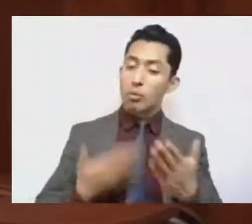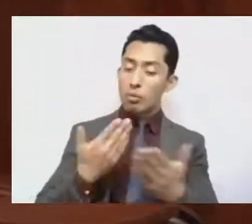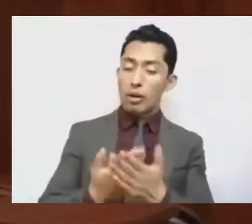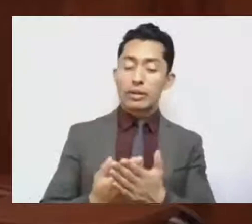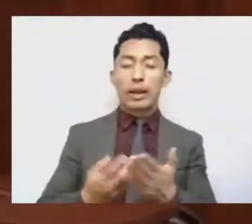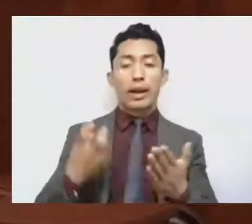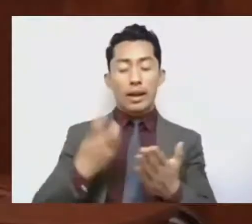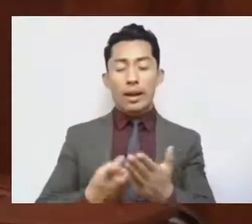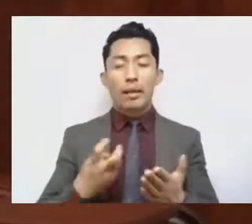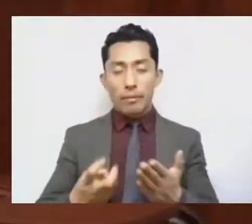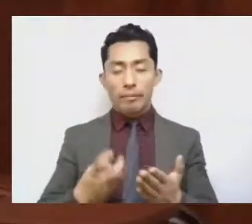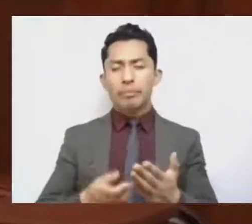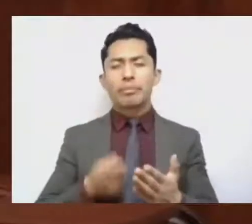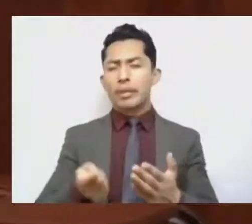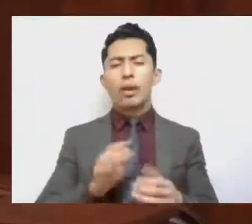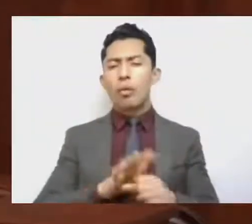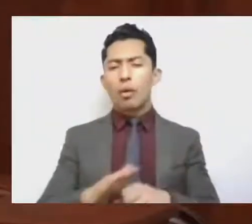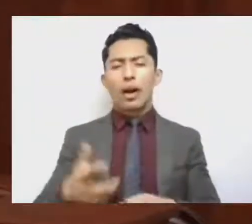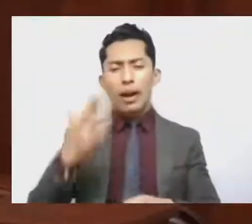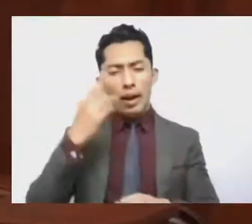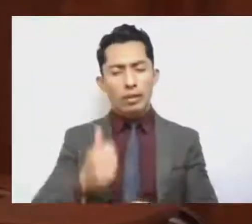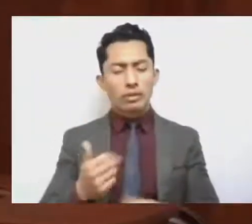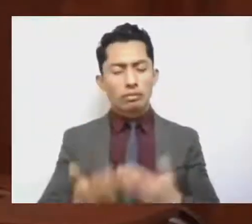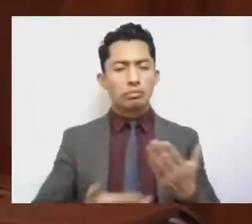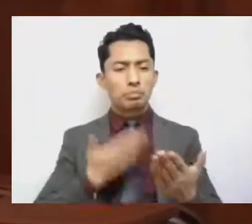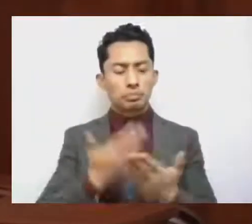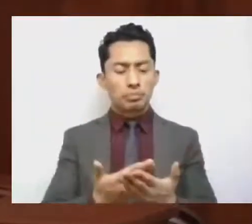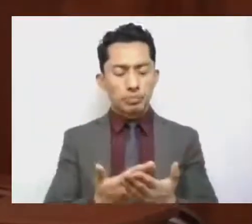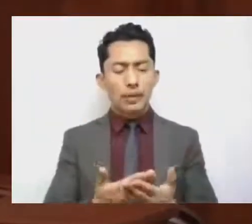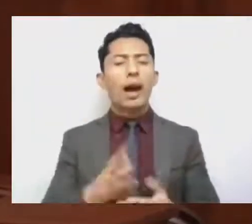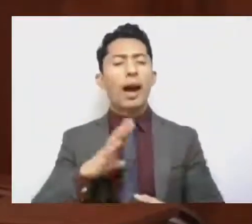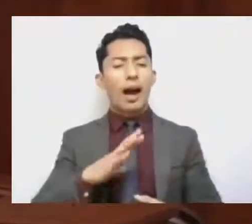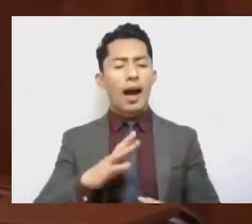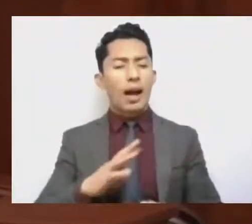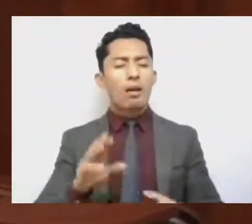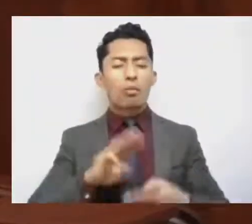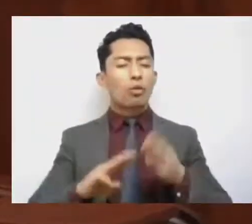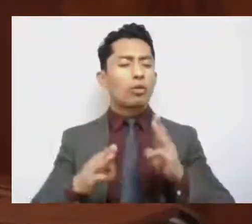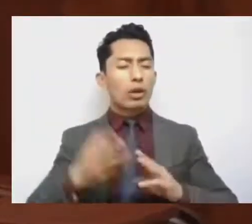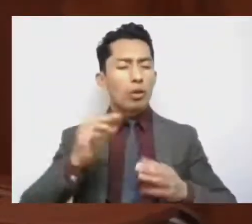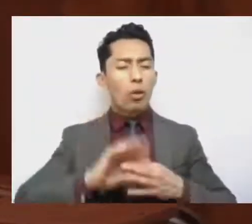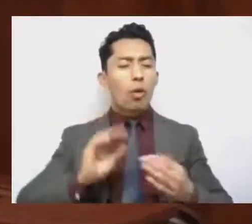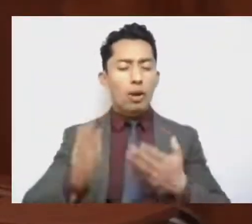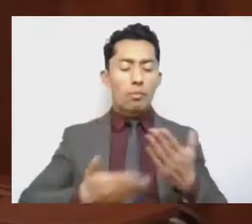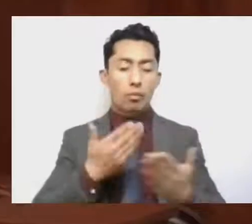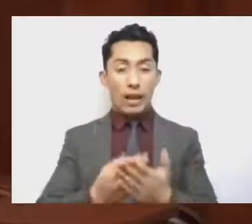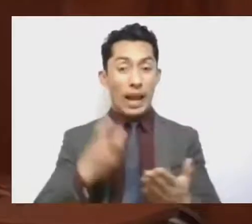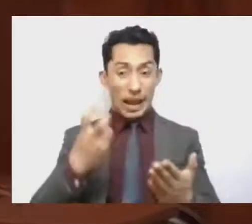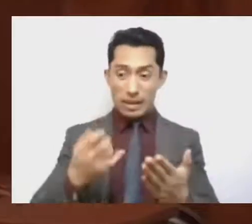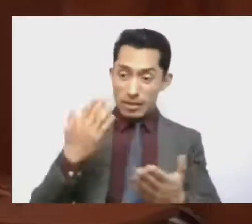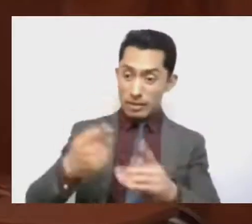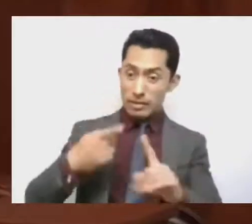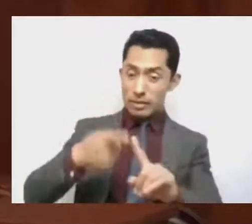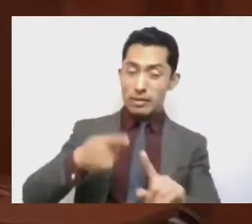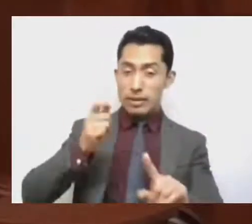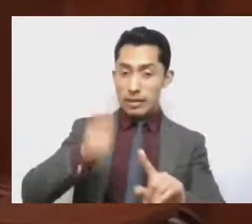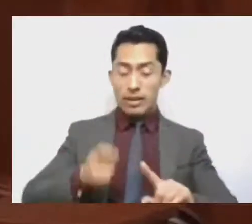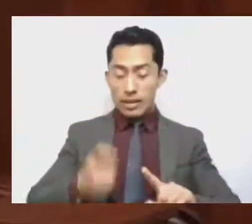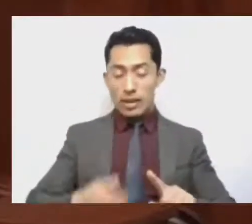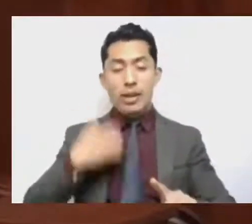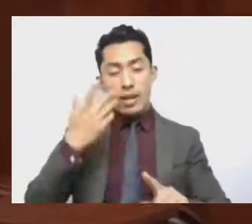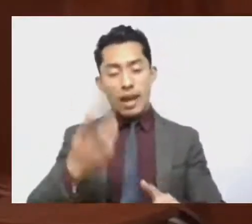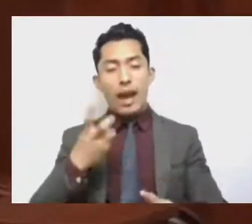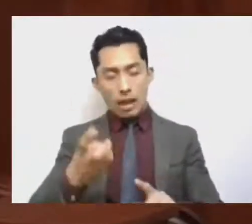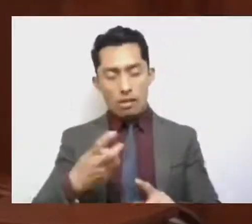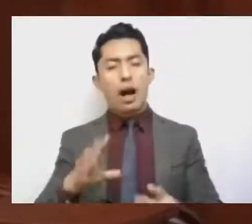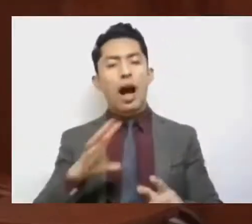plantea en el tenor de la siguiente: exposición de motivos. La presente iniciativa tiene por objeto sentar las bases